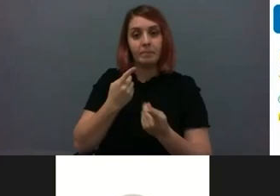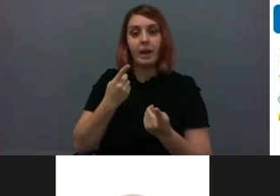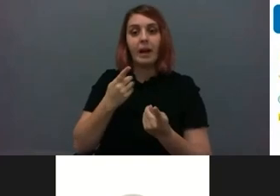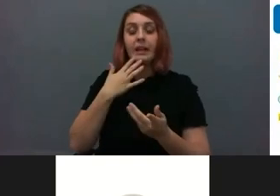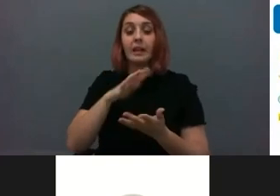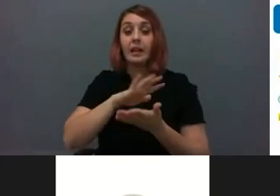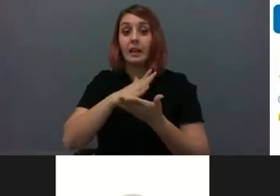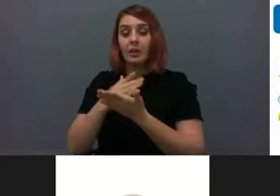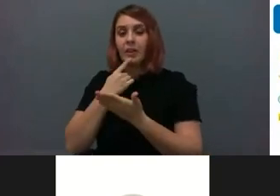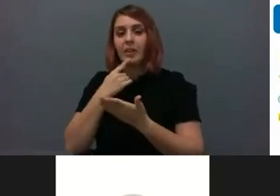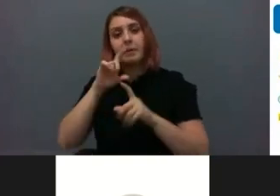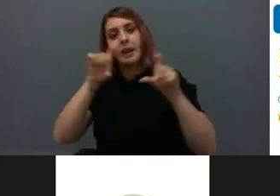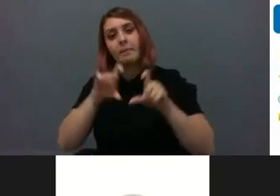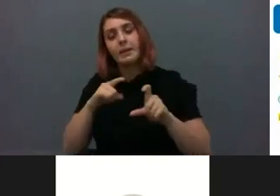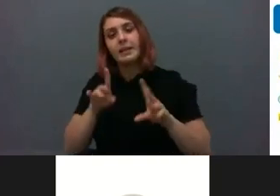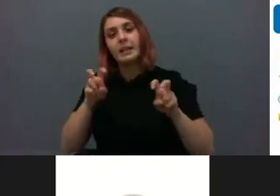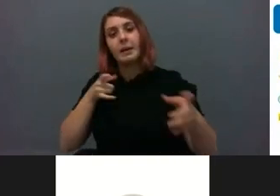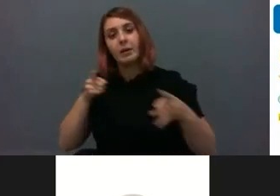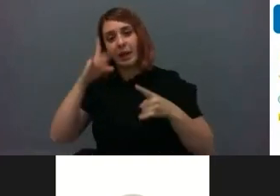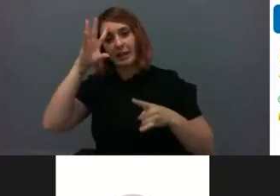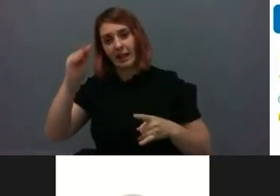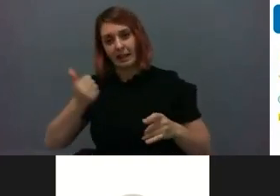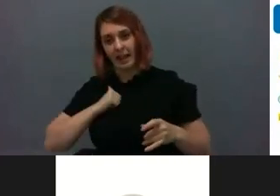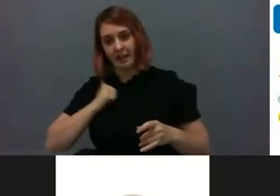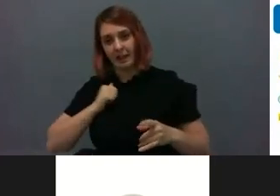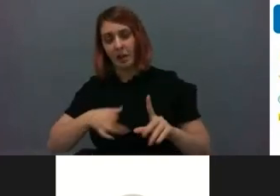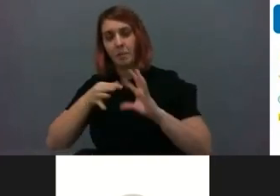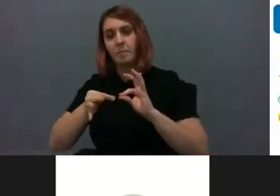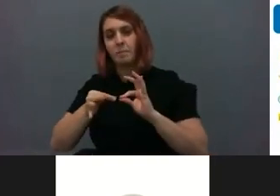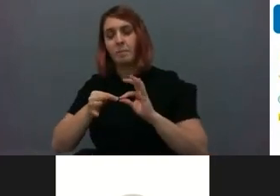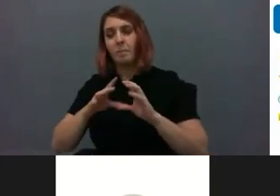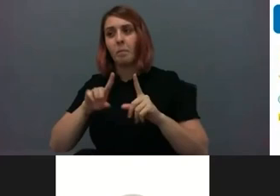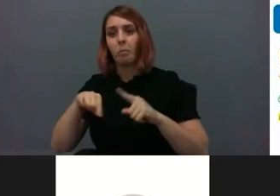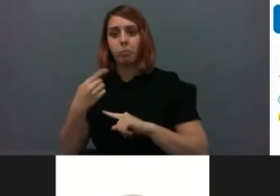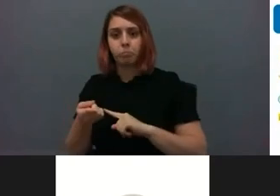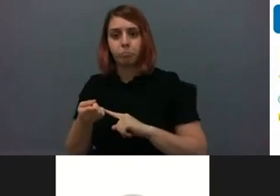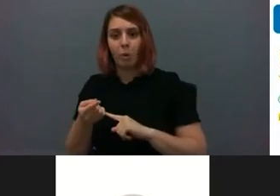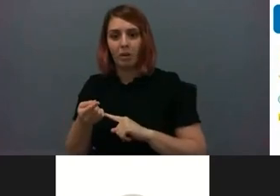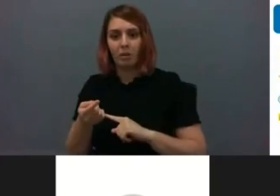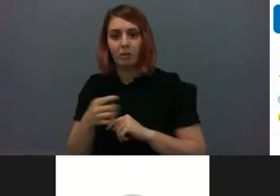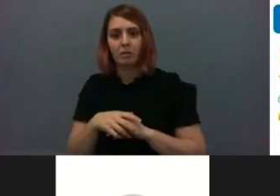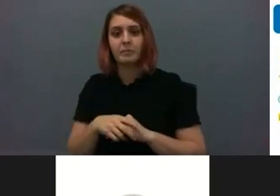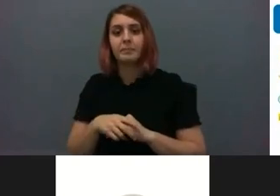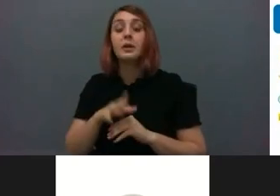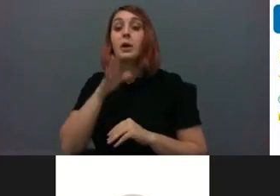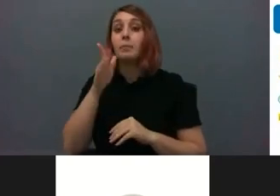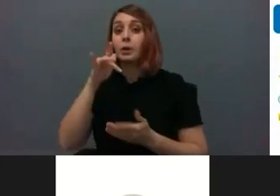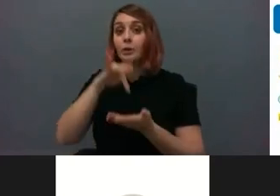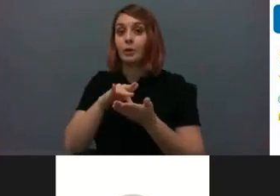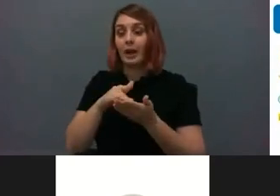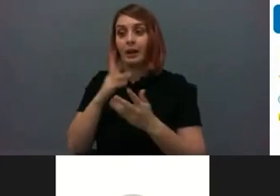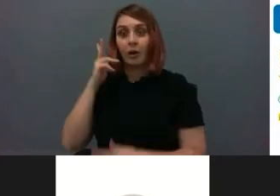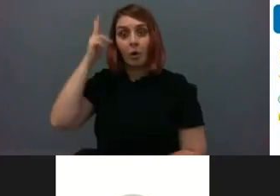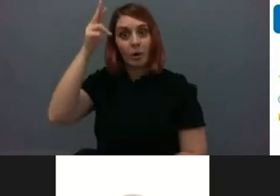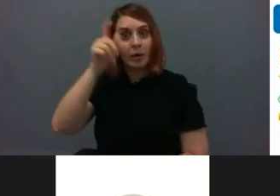informaran en qué medida la robotización e inteligencia artificial ayudaba a contribuir a sus resultados económicos. Porque cuando llegara la edad de jubilación,